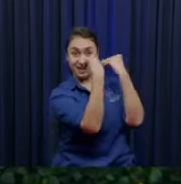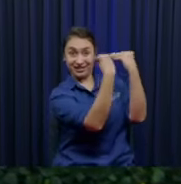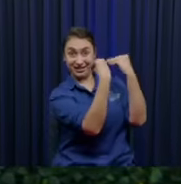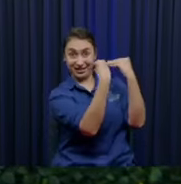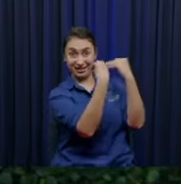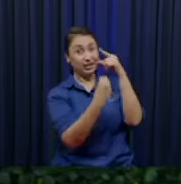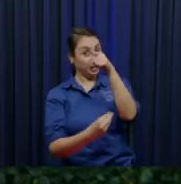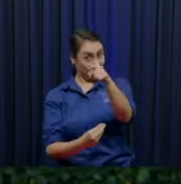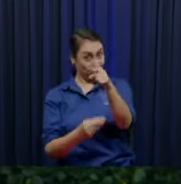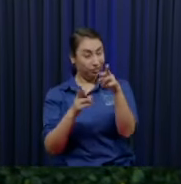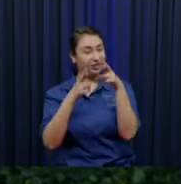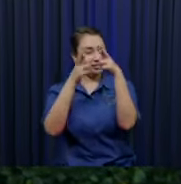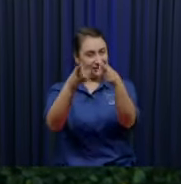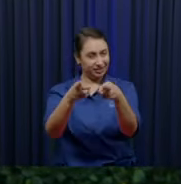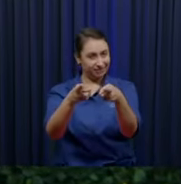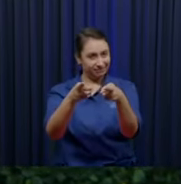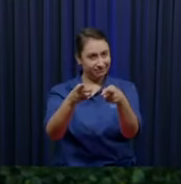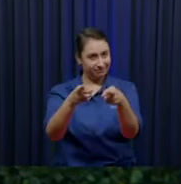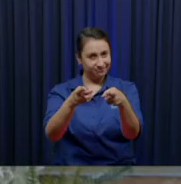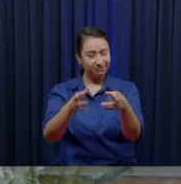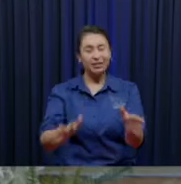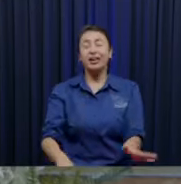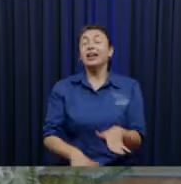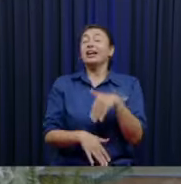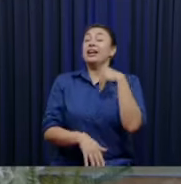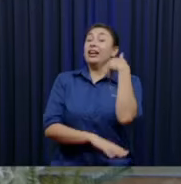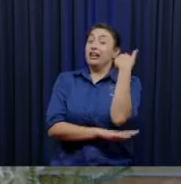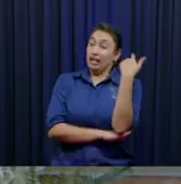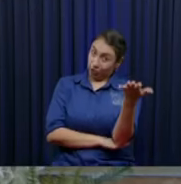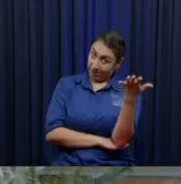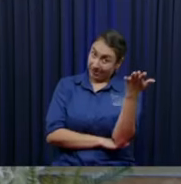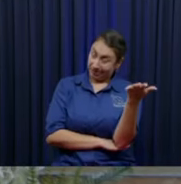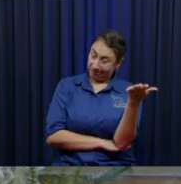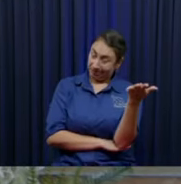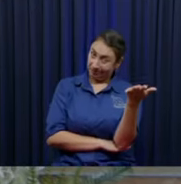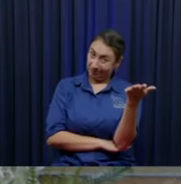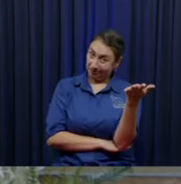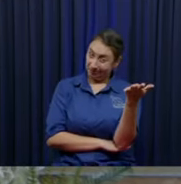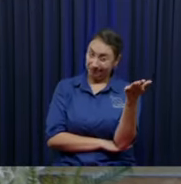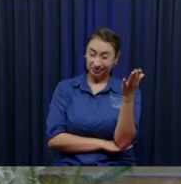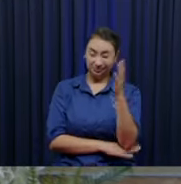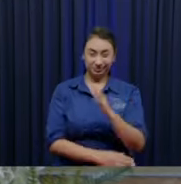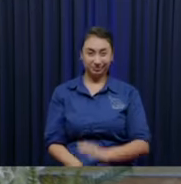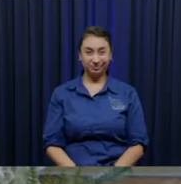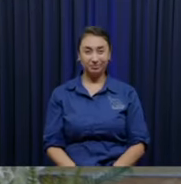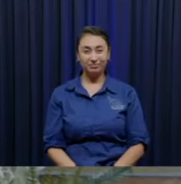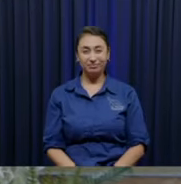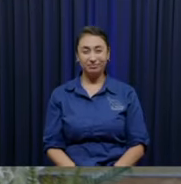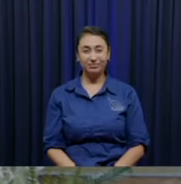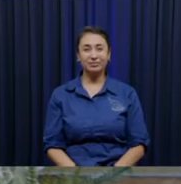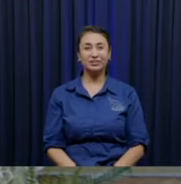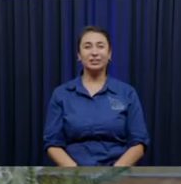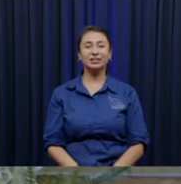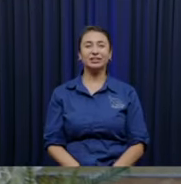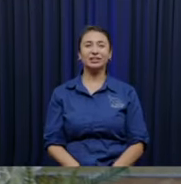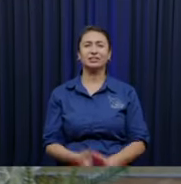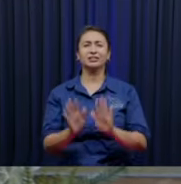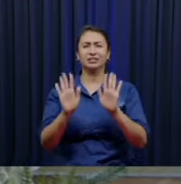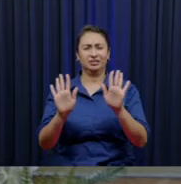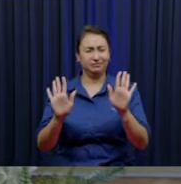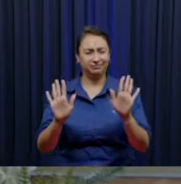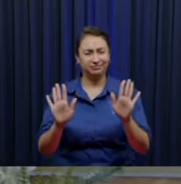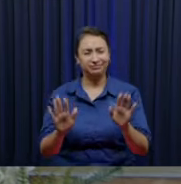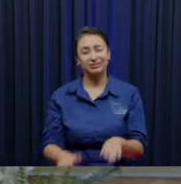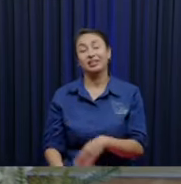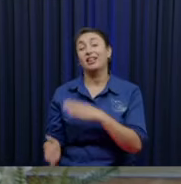Entonces, por lo tanto, aleluya. El que no cree en las proclamas, recuérdese que Jesús vino